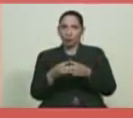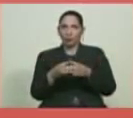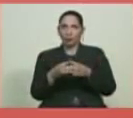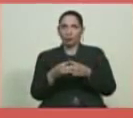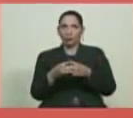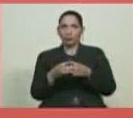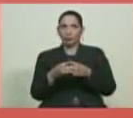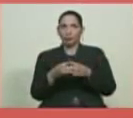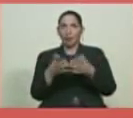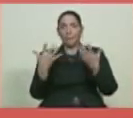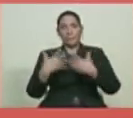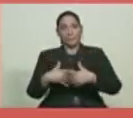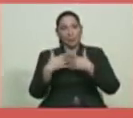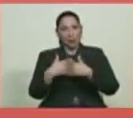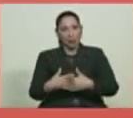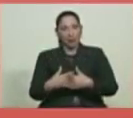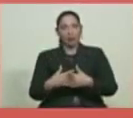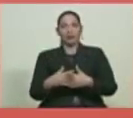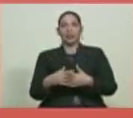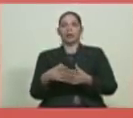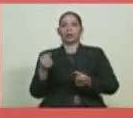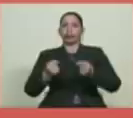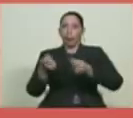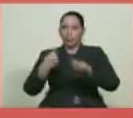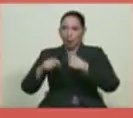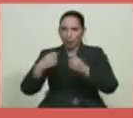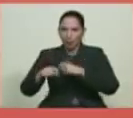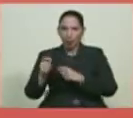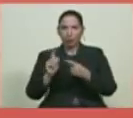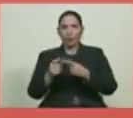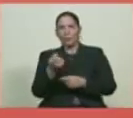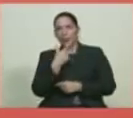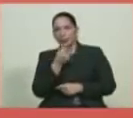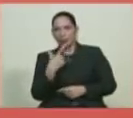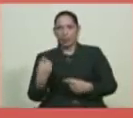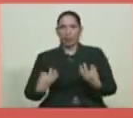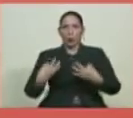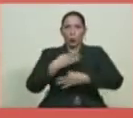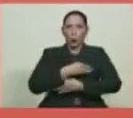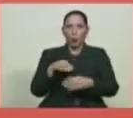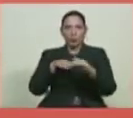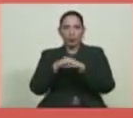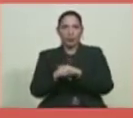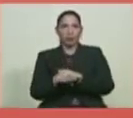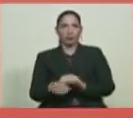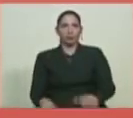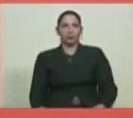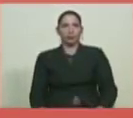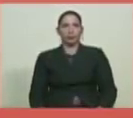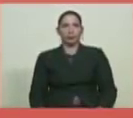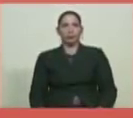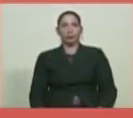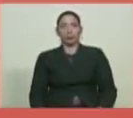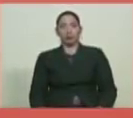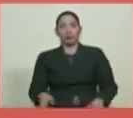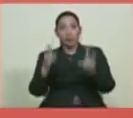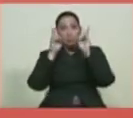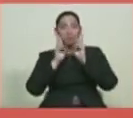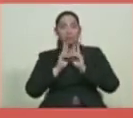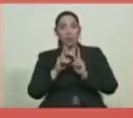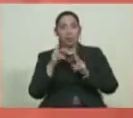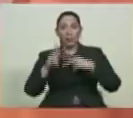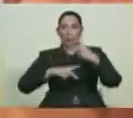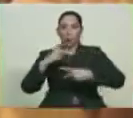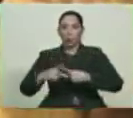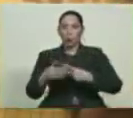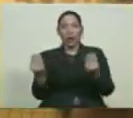los sectores relacionados con autopartes, con medicina, con ropa, con calzado, con útiles de aseo personal para lograr un acuerdo